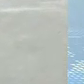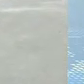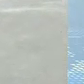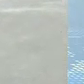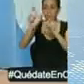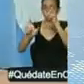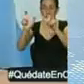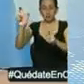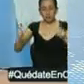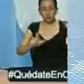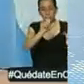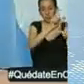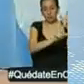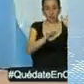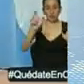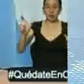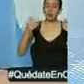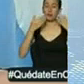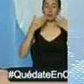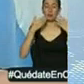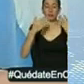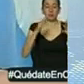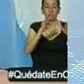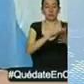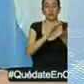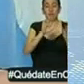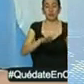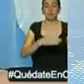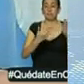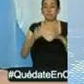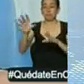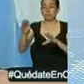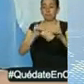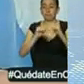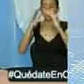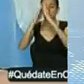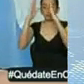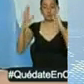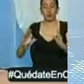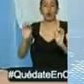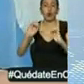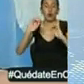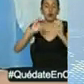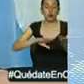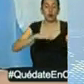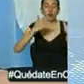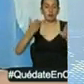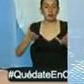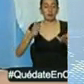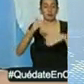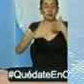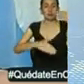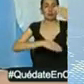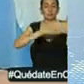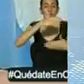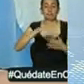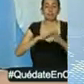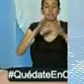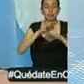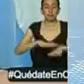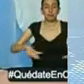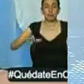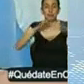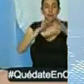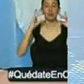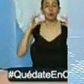relucía más la prisa. Cada quien quería encontrar su muerto y darle cristiana, claro, sepultura, porque tú sabes lo que es. Sí,